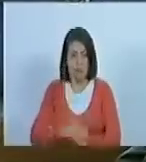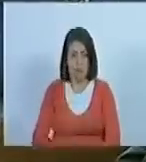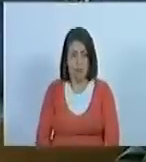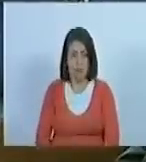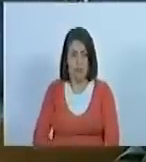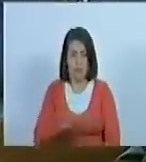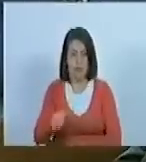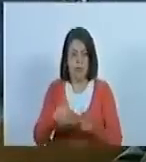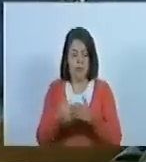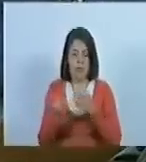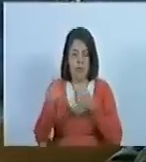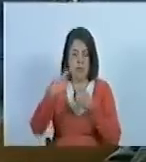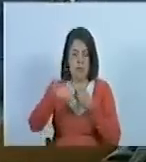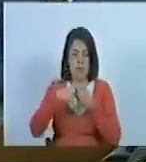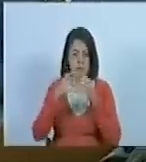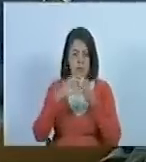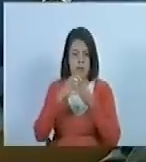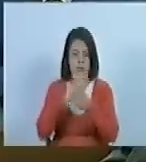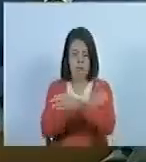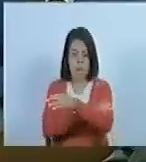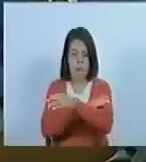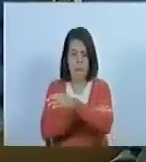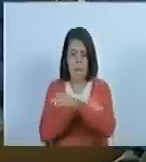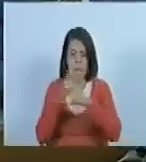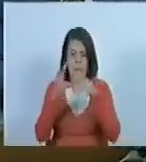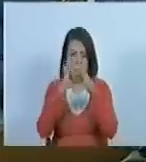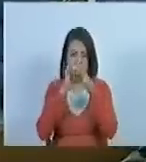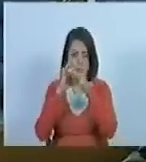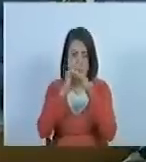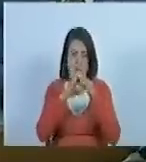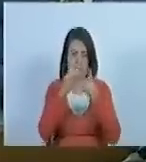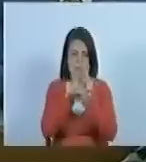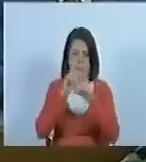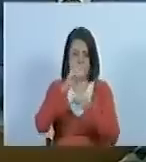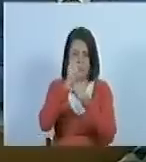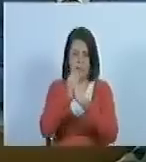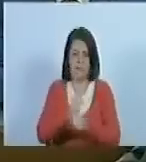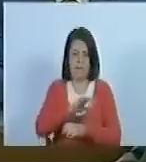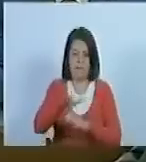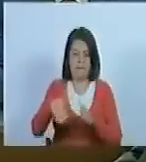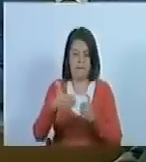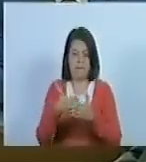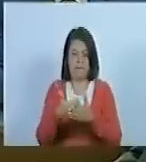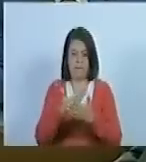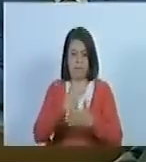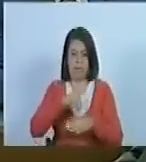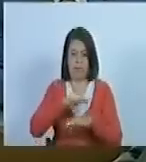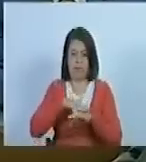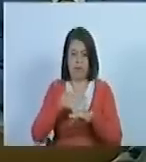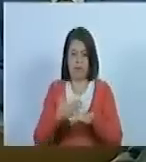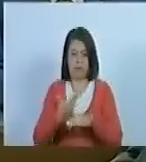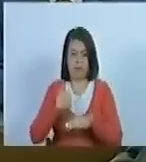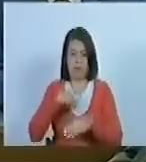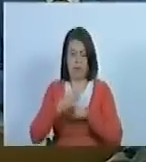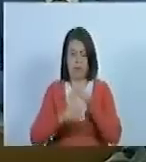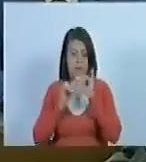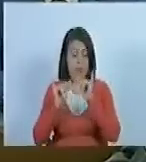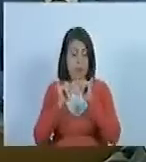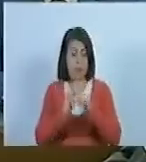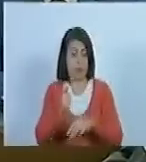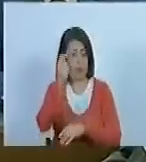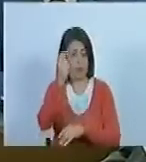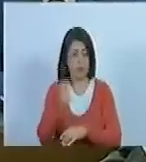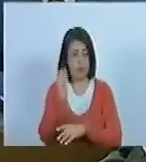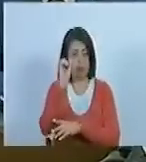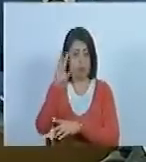en nombre de los miembros de la bancada opositora de la Alianza Democrática, y aspiro que todos nosotros, porque nos corresponde como diputados de esta